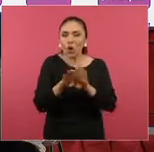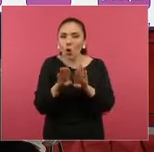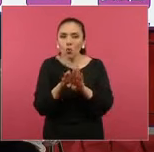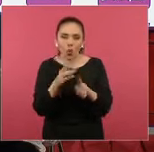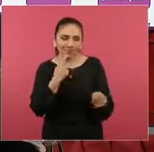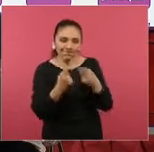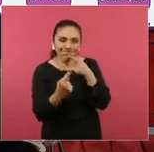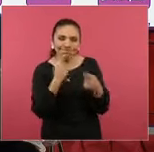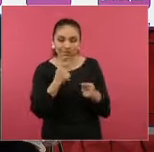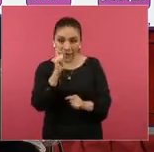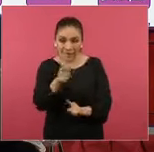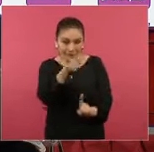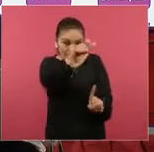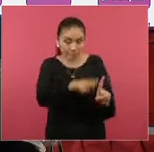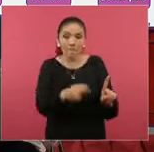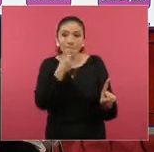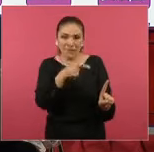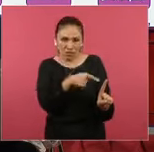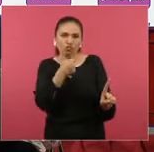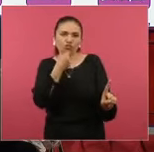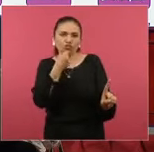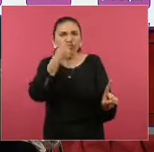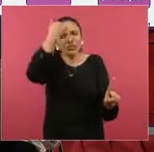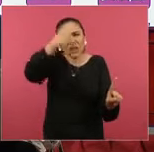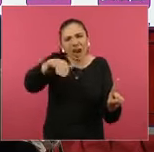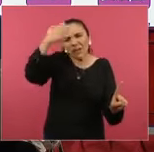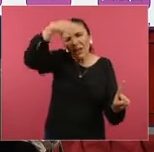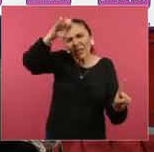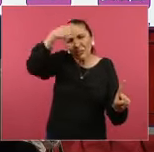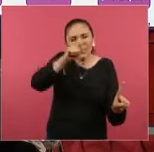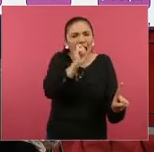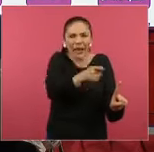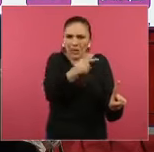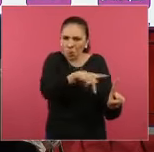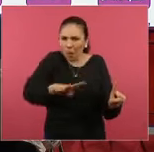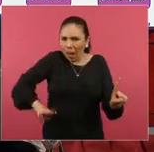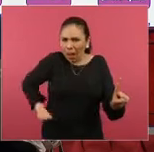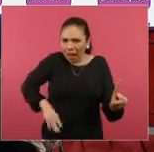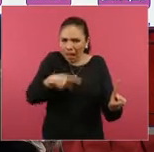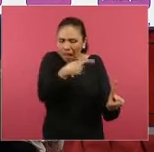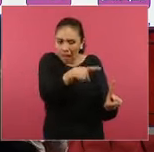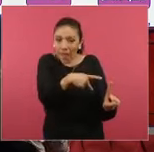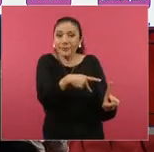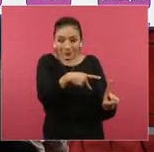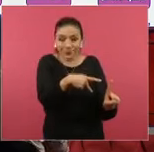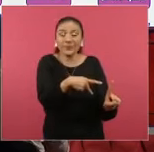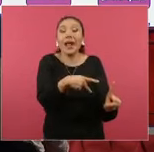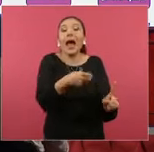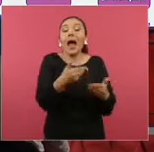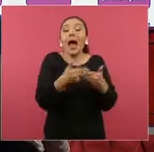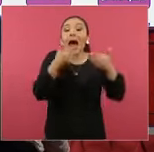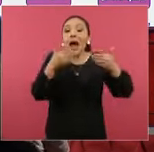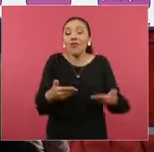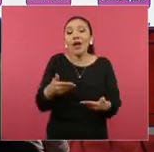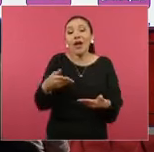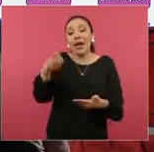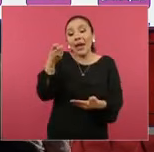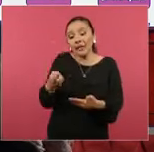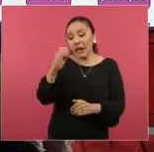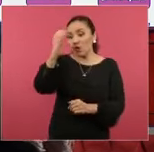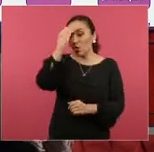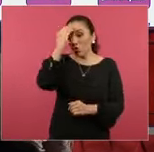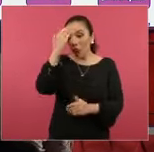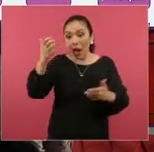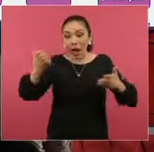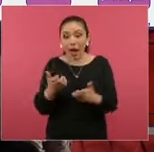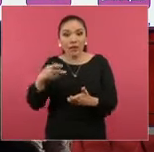diálogo entre lo que la persona, el niño sabe, sus conocimientos y saberes, y el conocimiento que está siendo producido y que